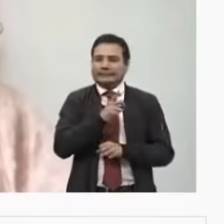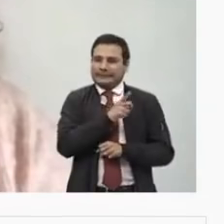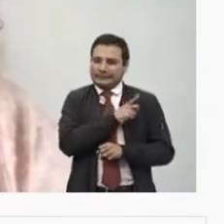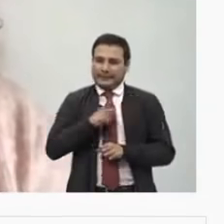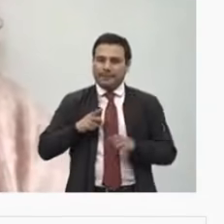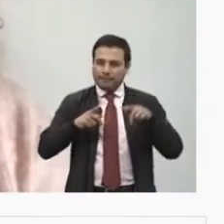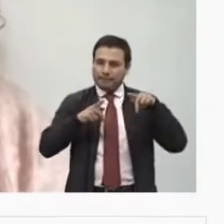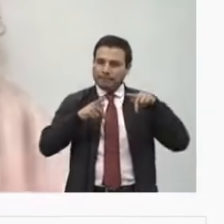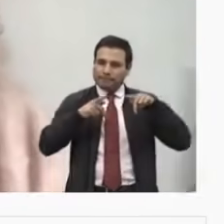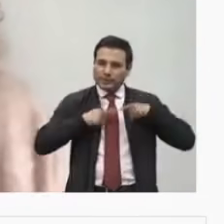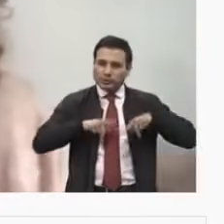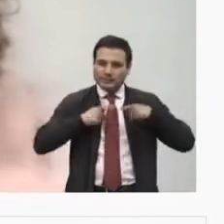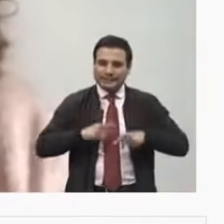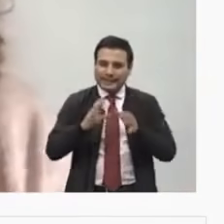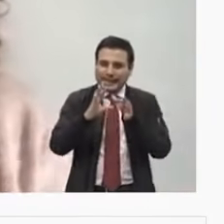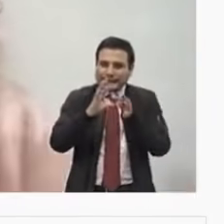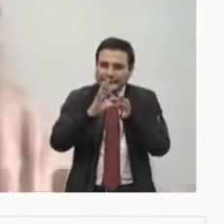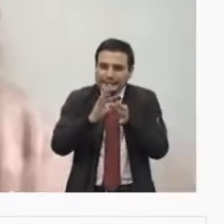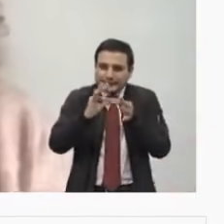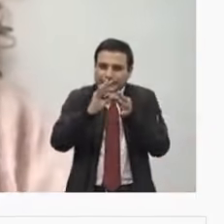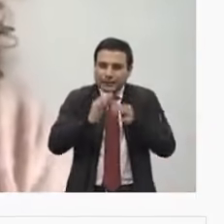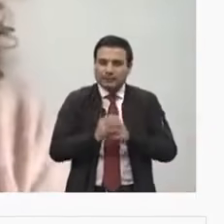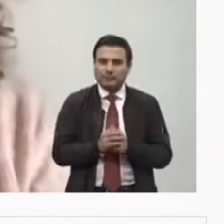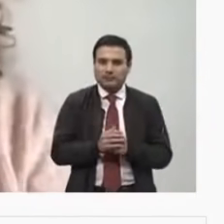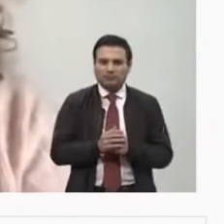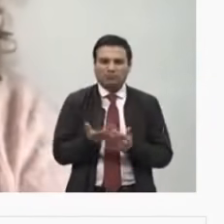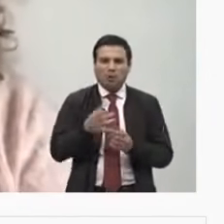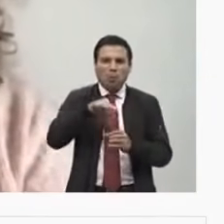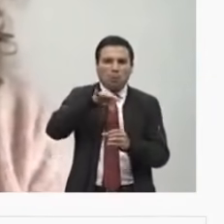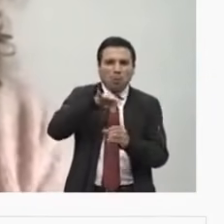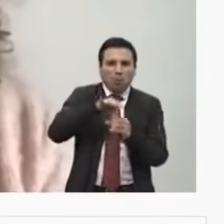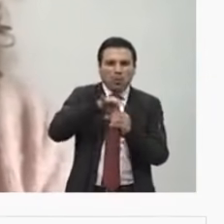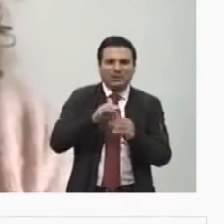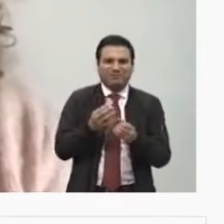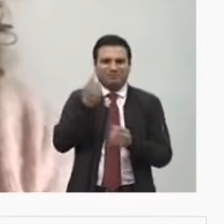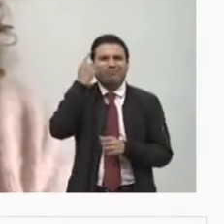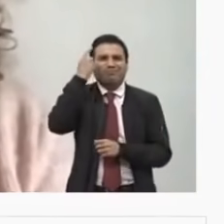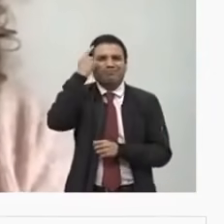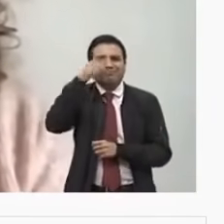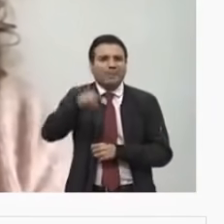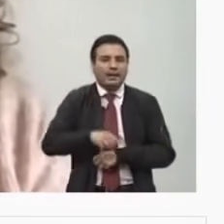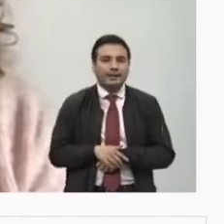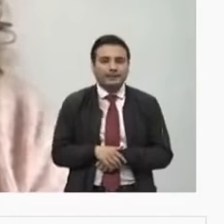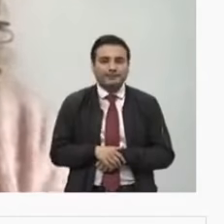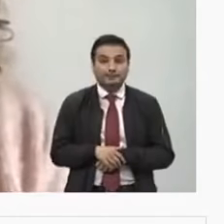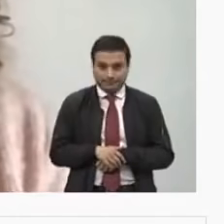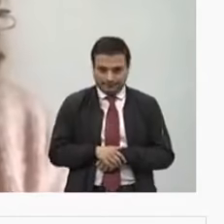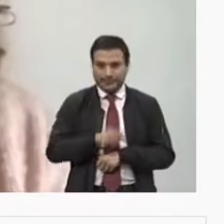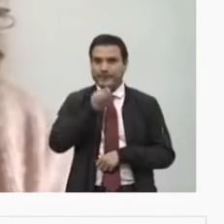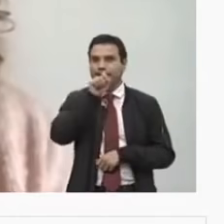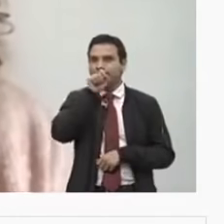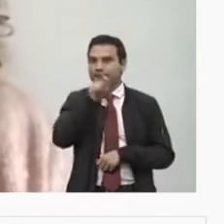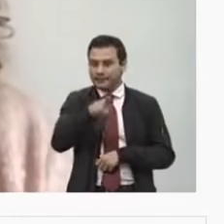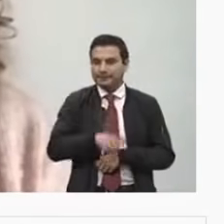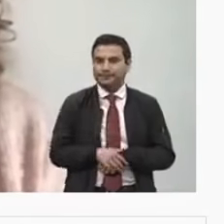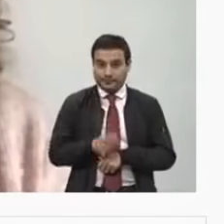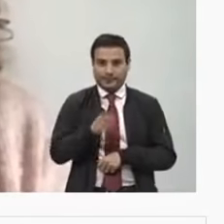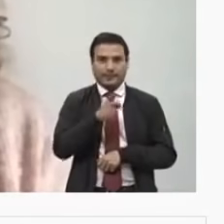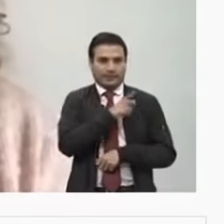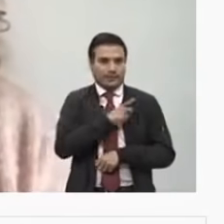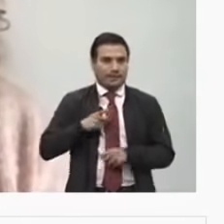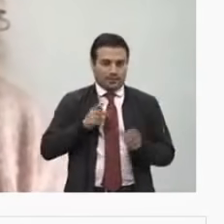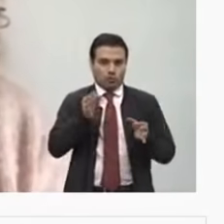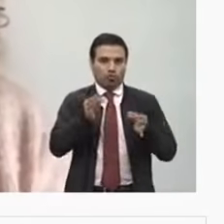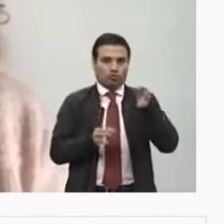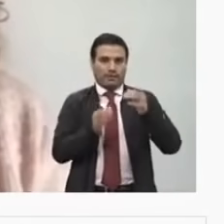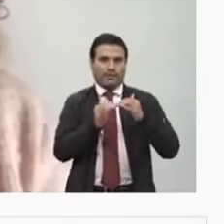la gente es que por qué estás votando y para eso también tendríamos que preguntarle a la suprema corte de